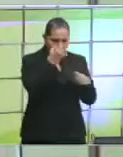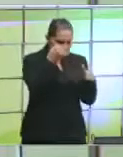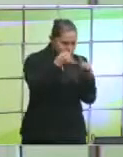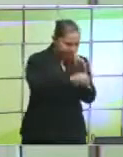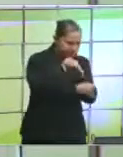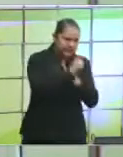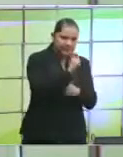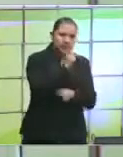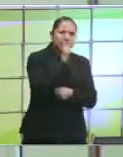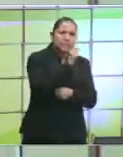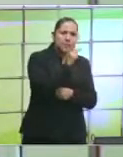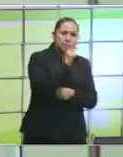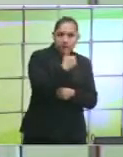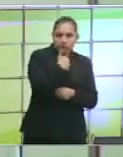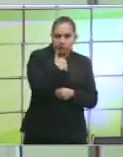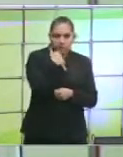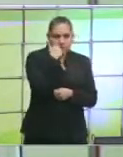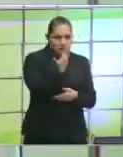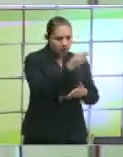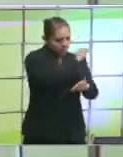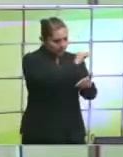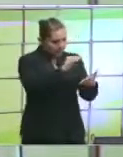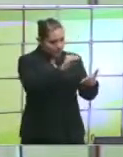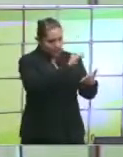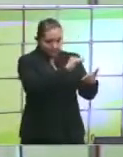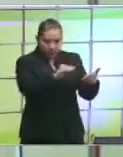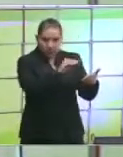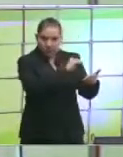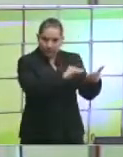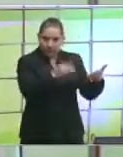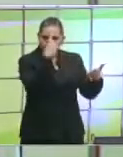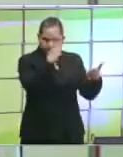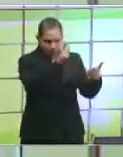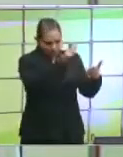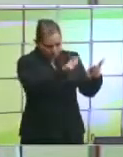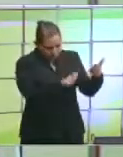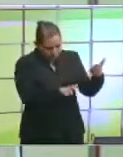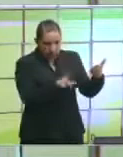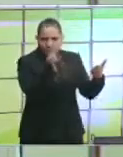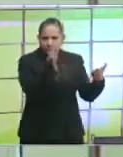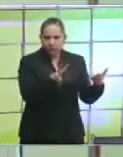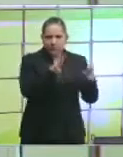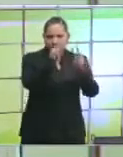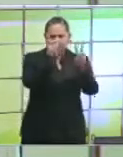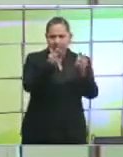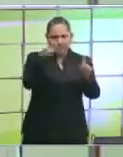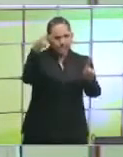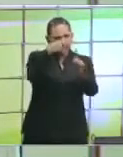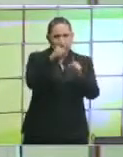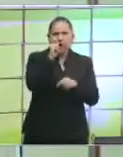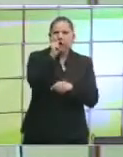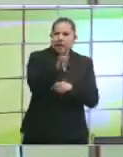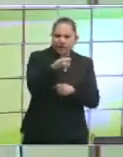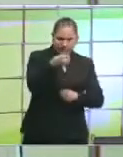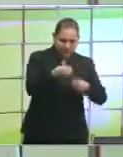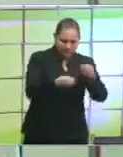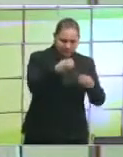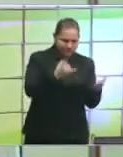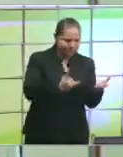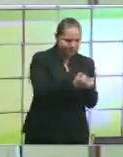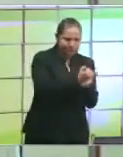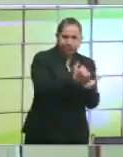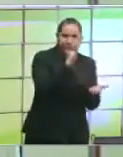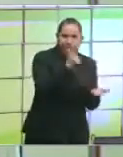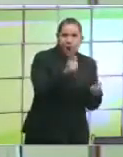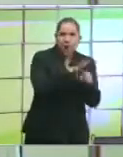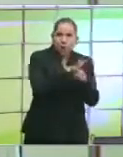uno no acababa por saber bien a bien cuál era la litis como se había mostrado o no las pretensiones etcétera